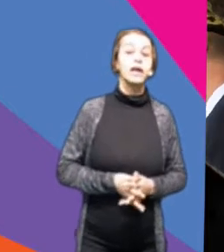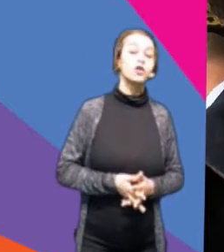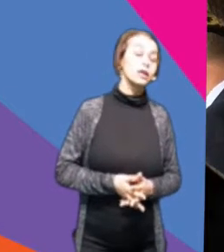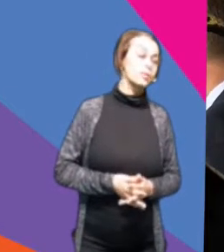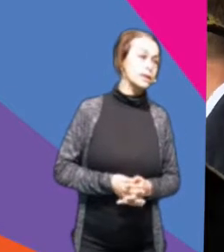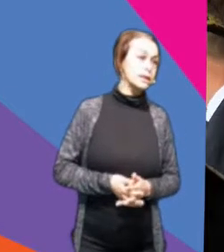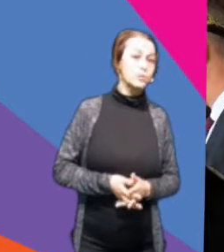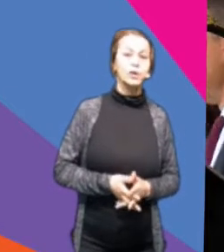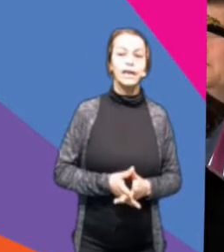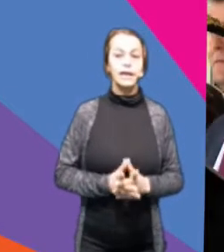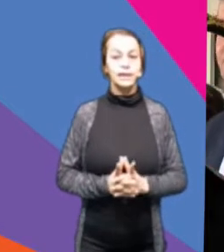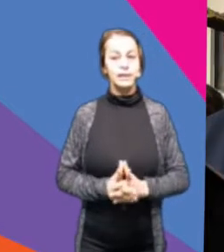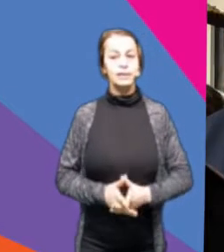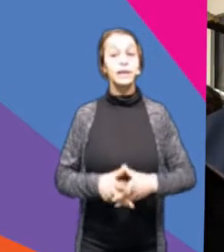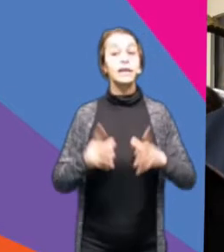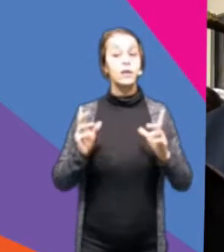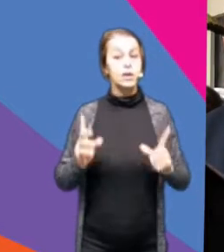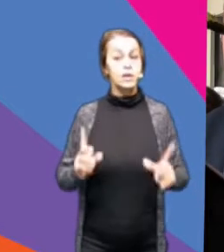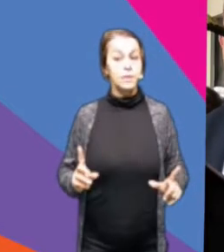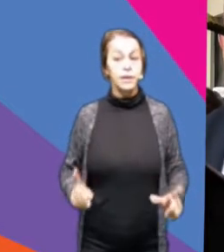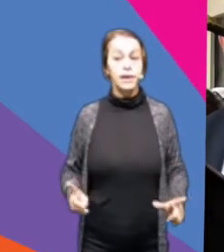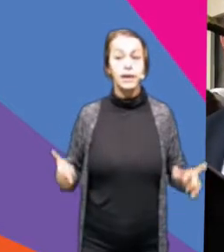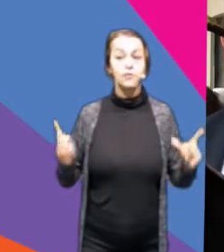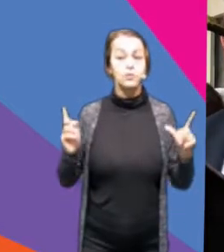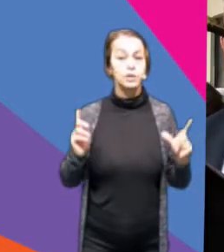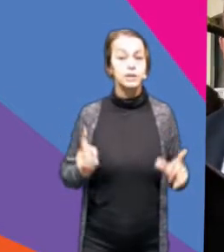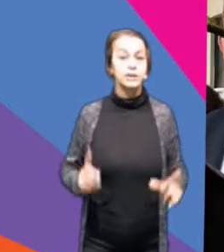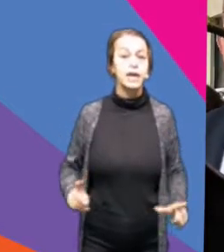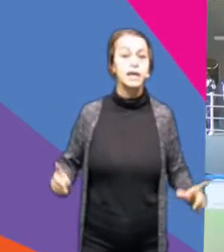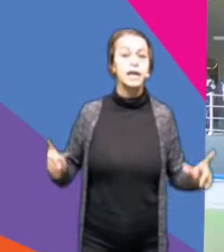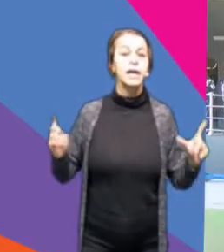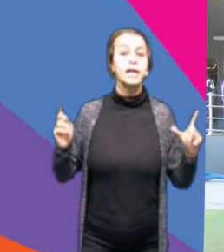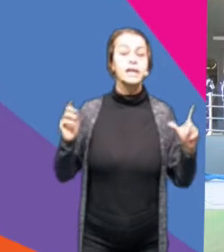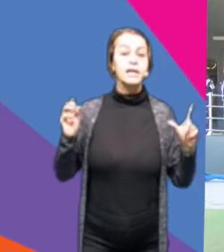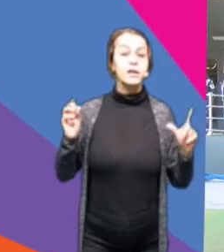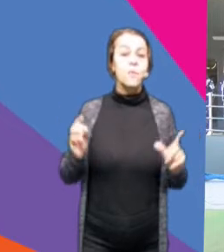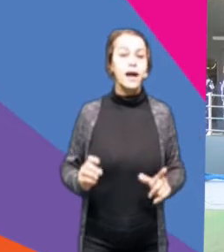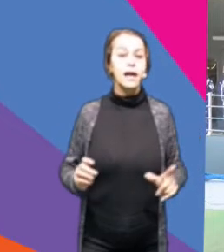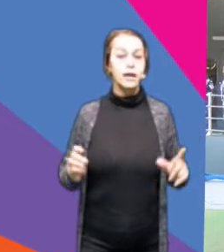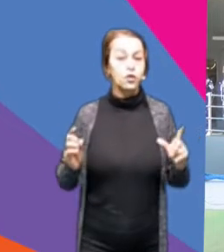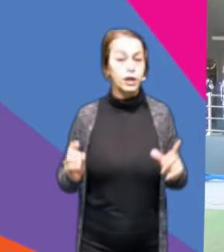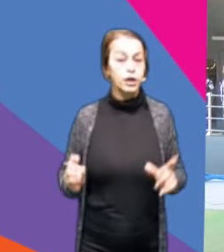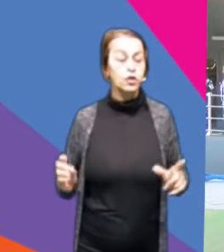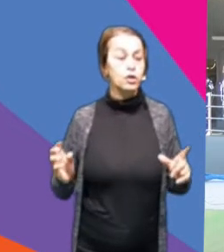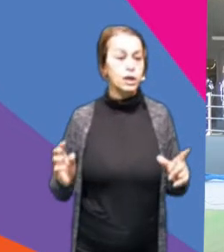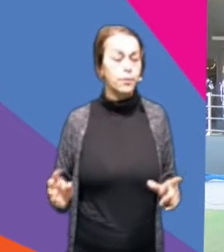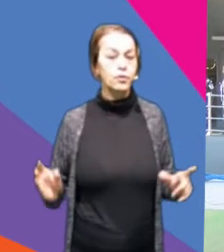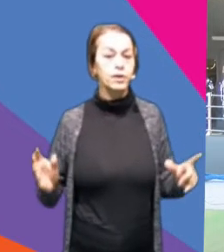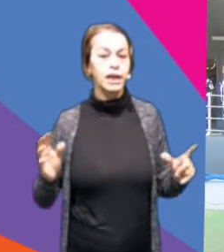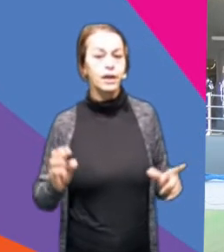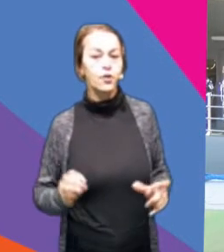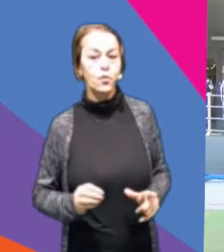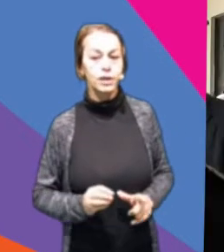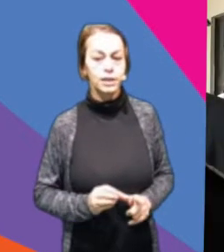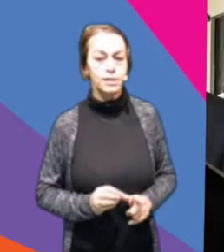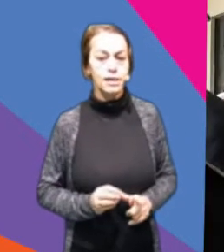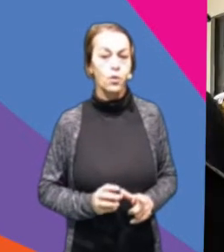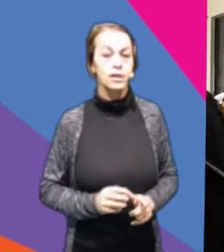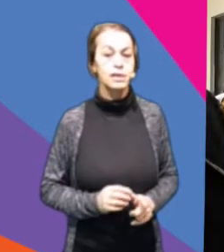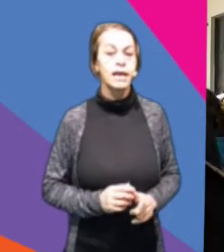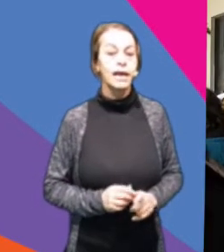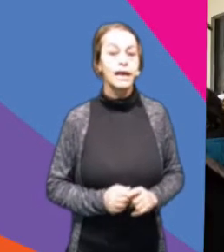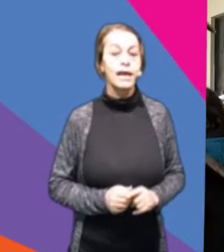con el objetivo de garantizar que no haya pesca no autorizada ni un barco que no corresponda en nuestras